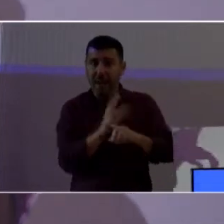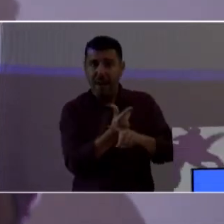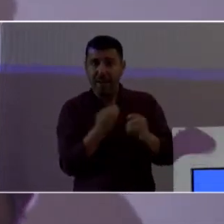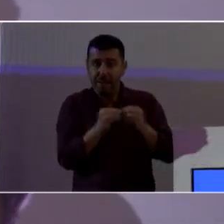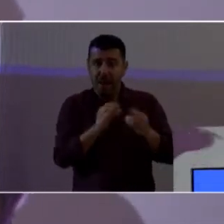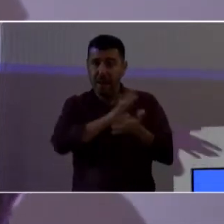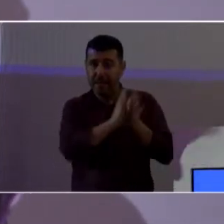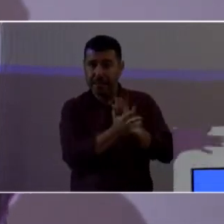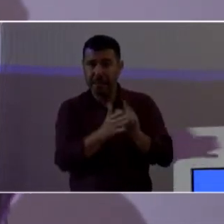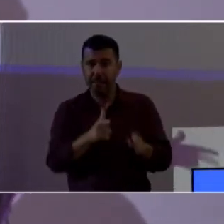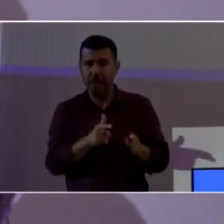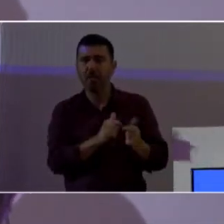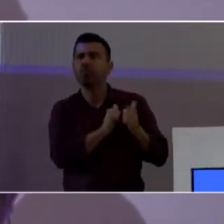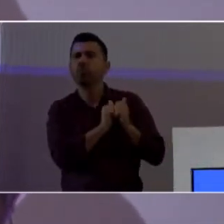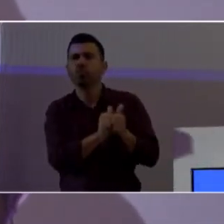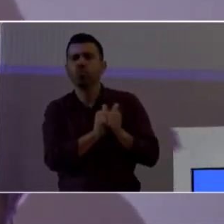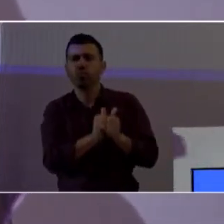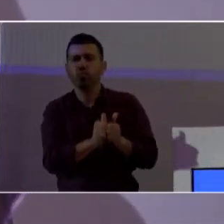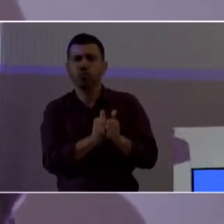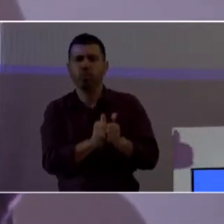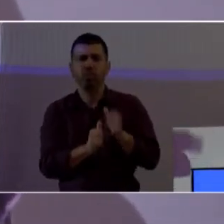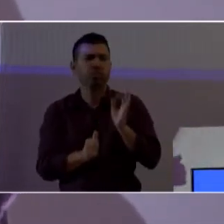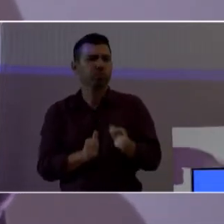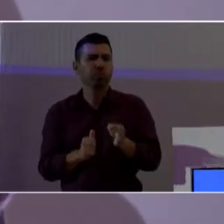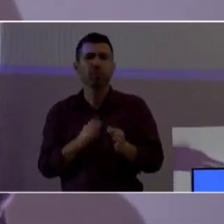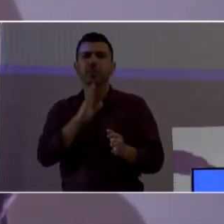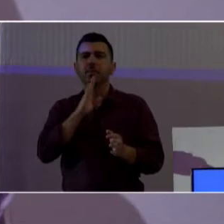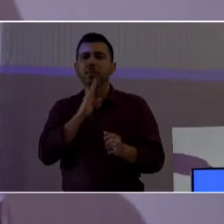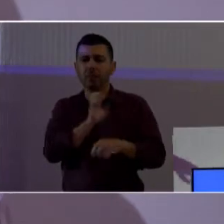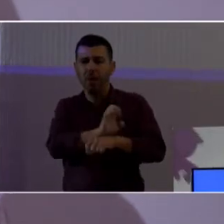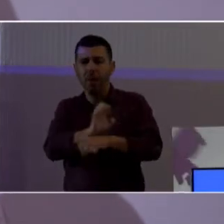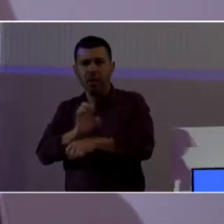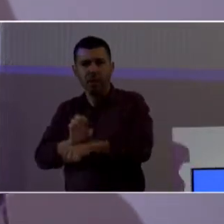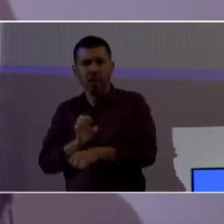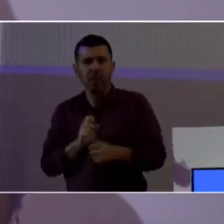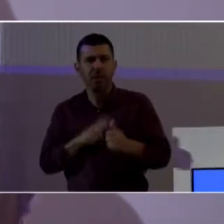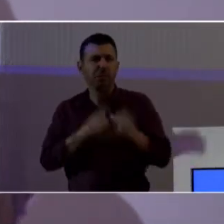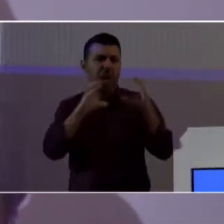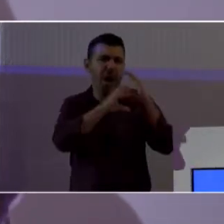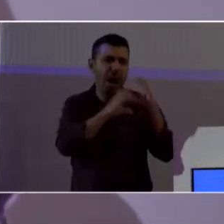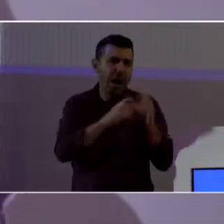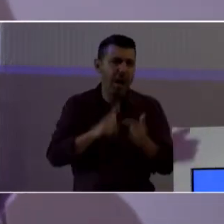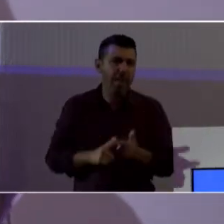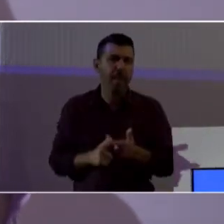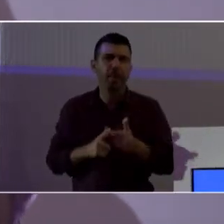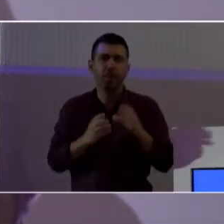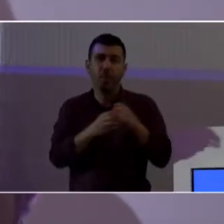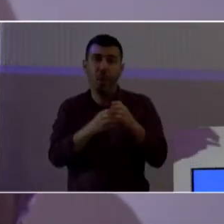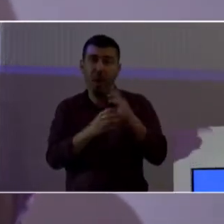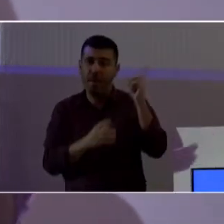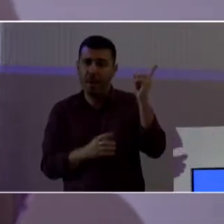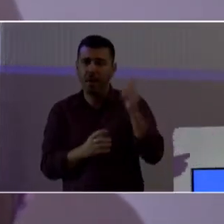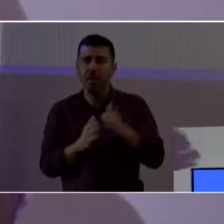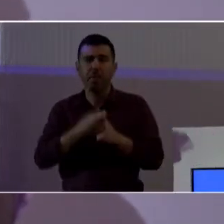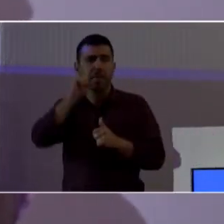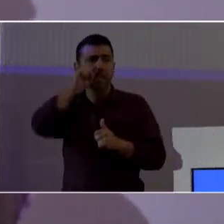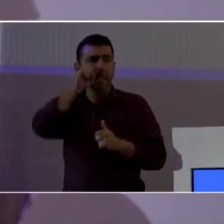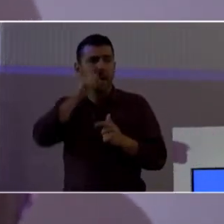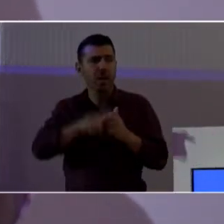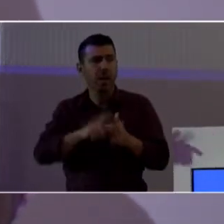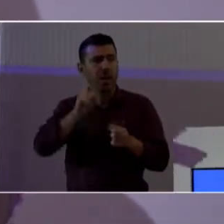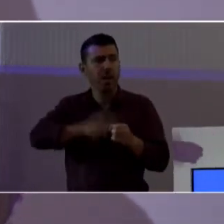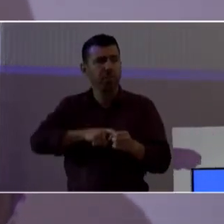ha venido siendo acompañada por muchas entidades de Barranca Bermeja, como la Cámara de Comercio, que este año nos hizo